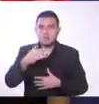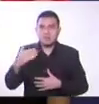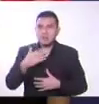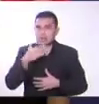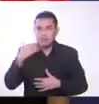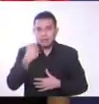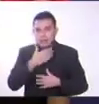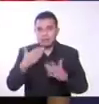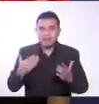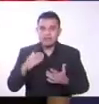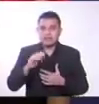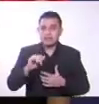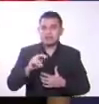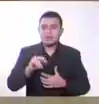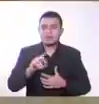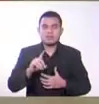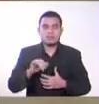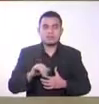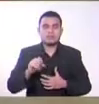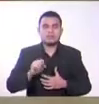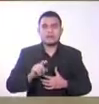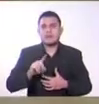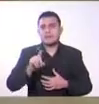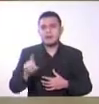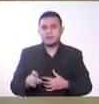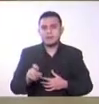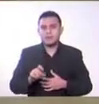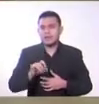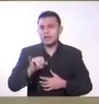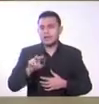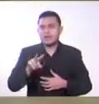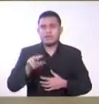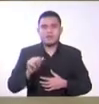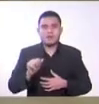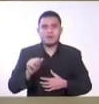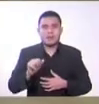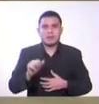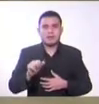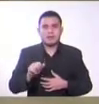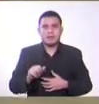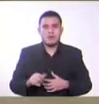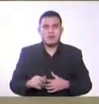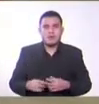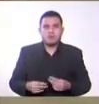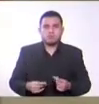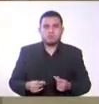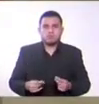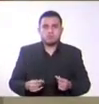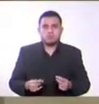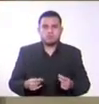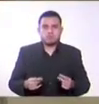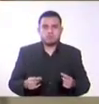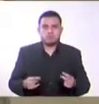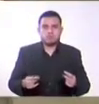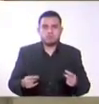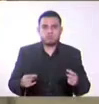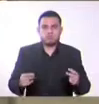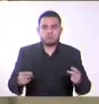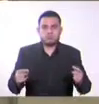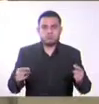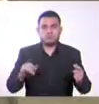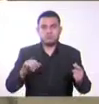Candy? Me surge esta pregunta cuando el IVA se infla, cuando hay un porcentaje que sube, o en